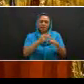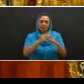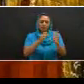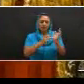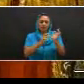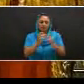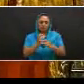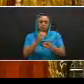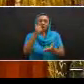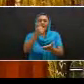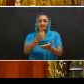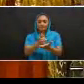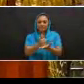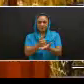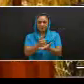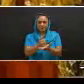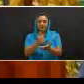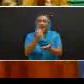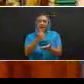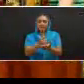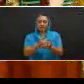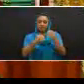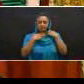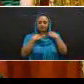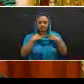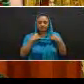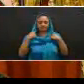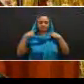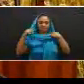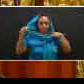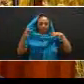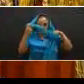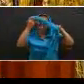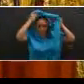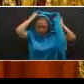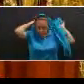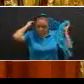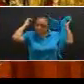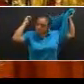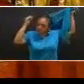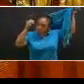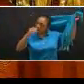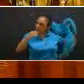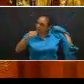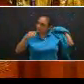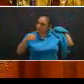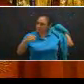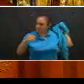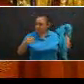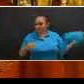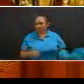Jesús. Amén y amén. Aleluya. Démosle palmas al Señor.